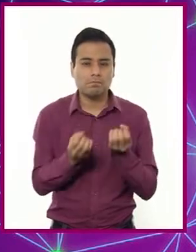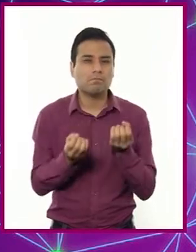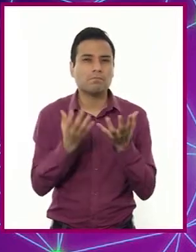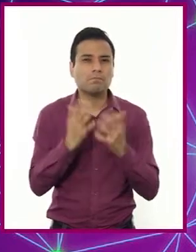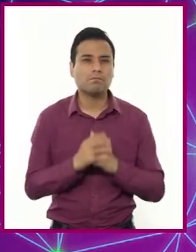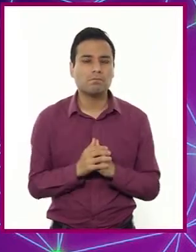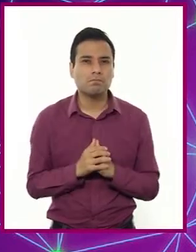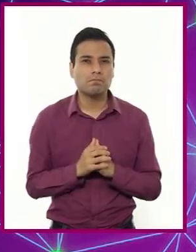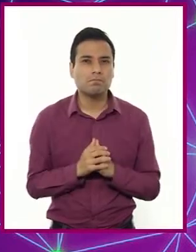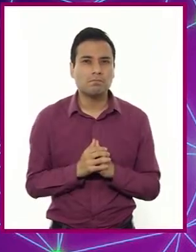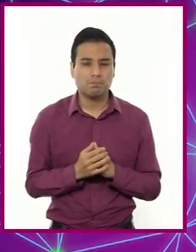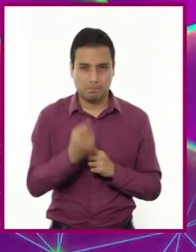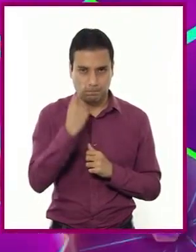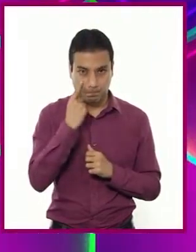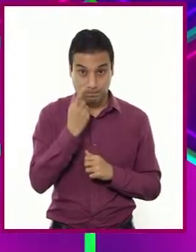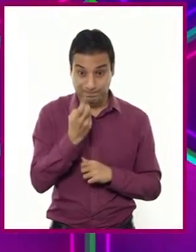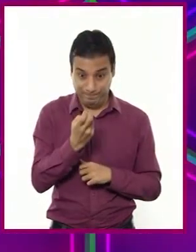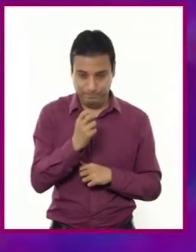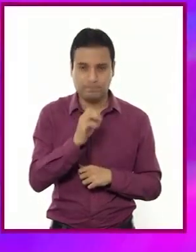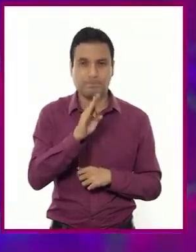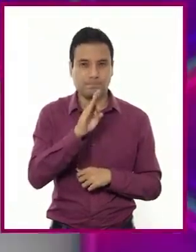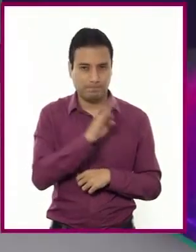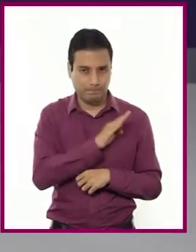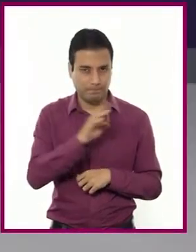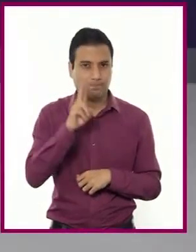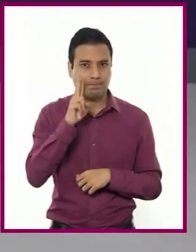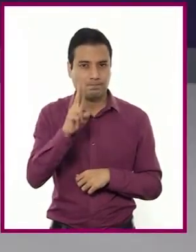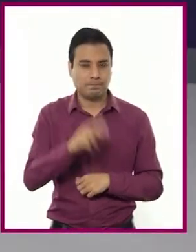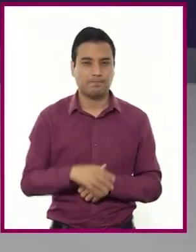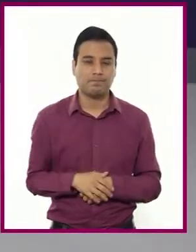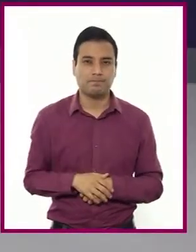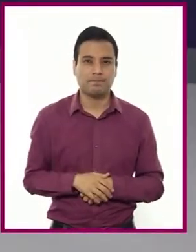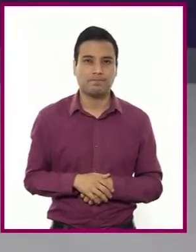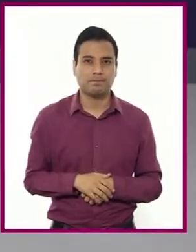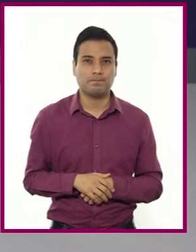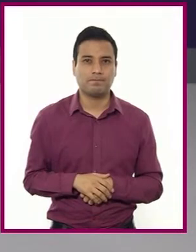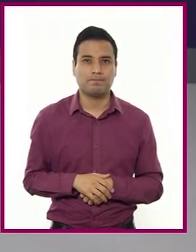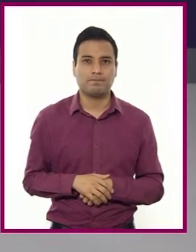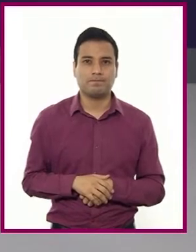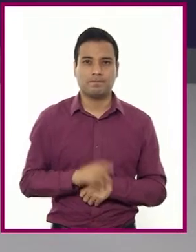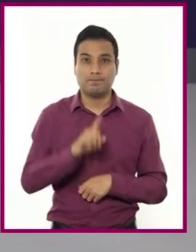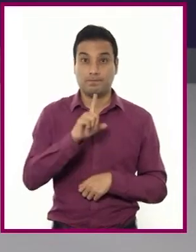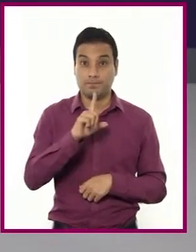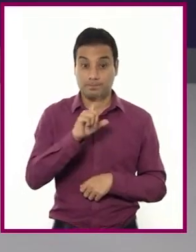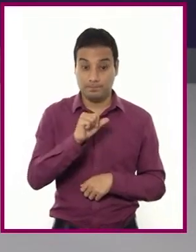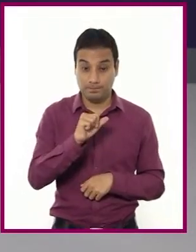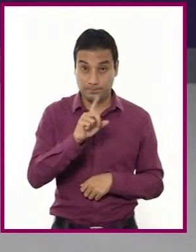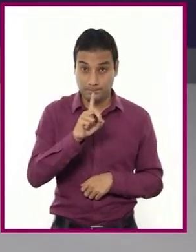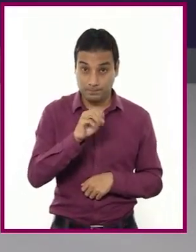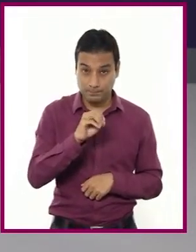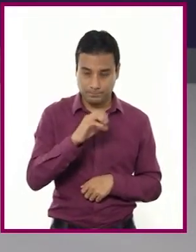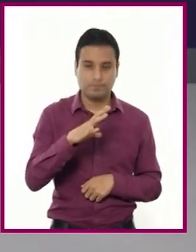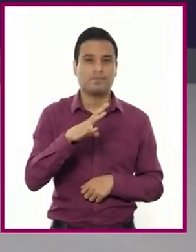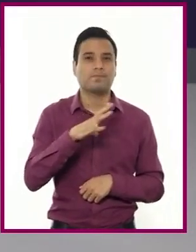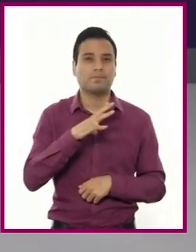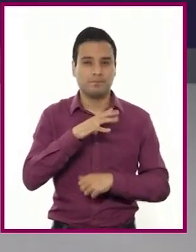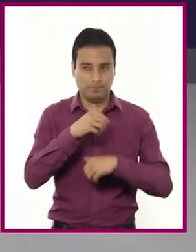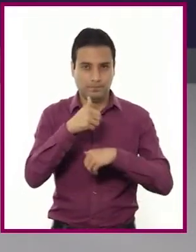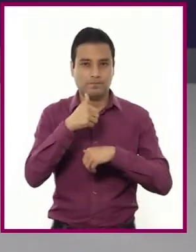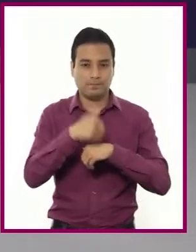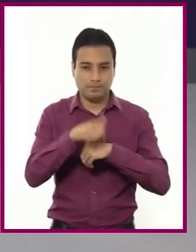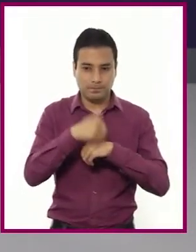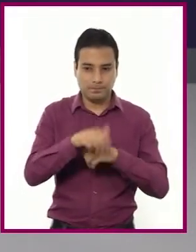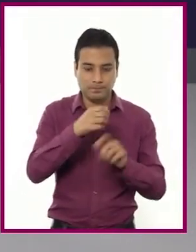este caso, podemos observar que los lados de las figuras están dados por expresiones algebraicas y,